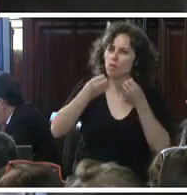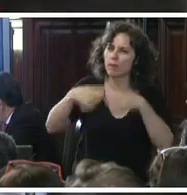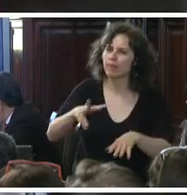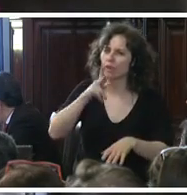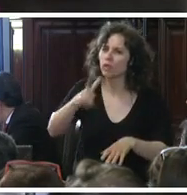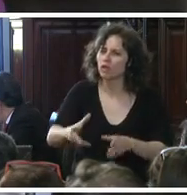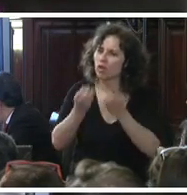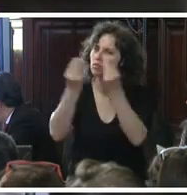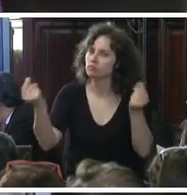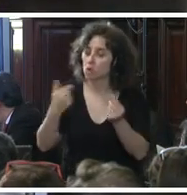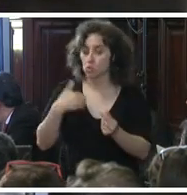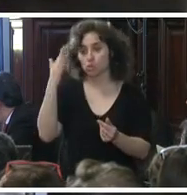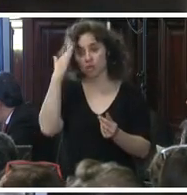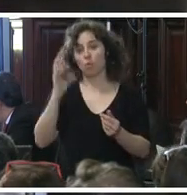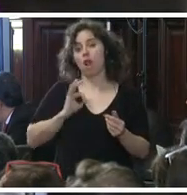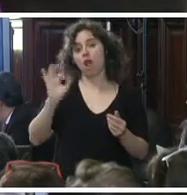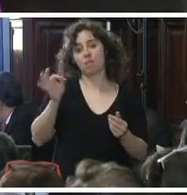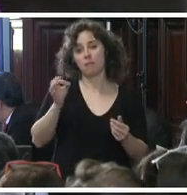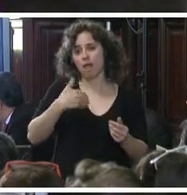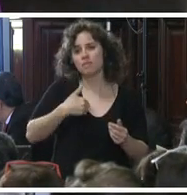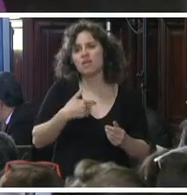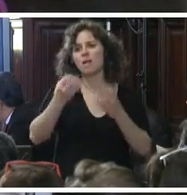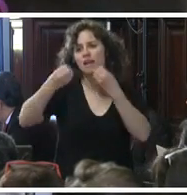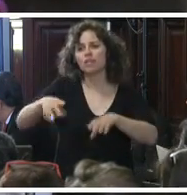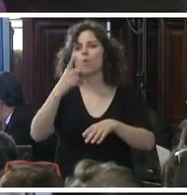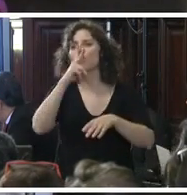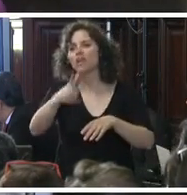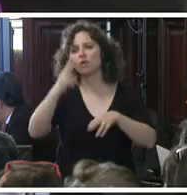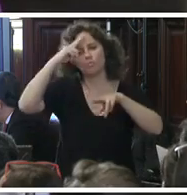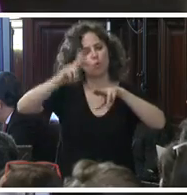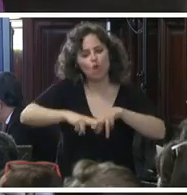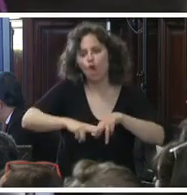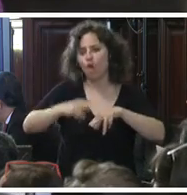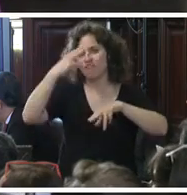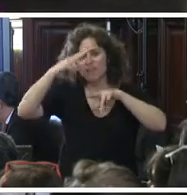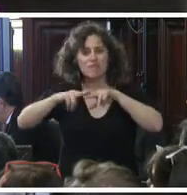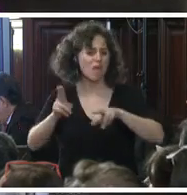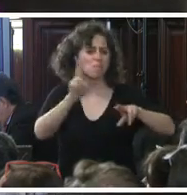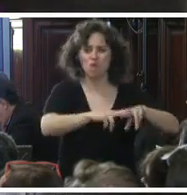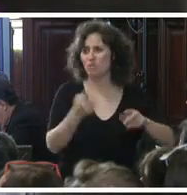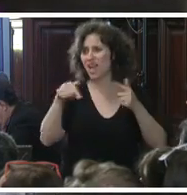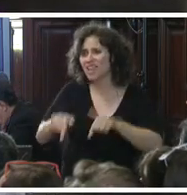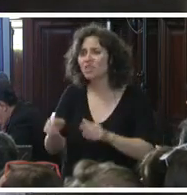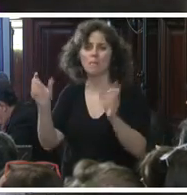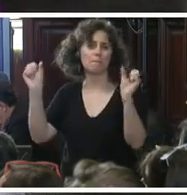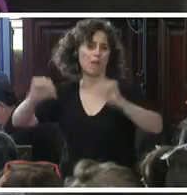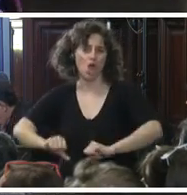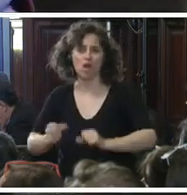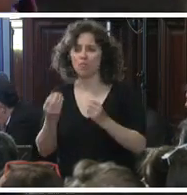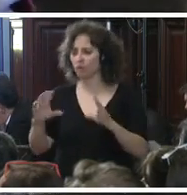style tú eres uno de sus webs de concesión sable en sus